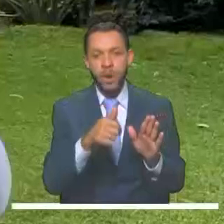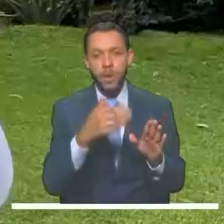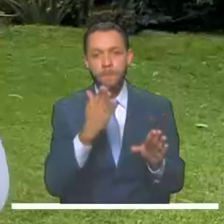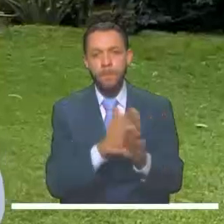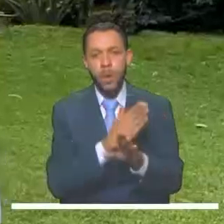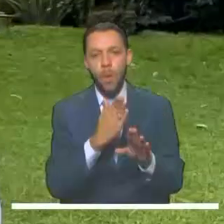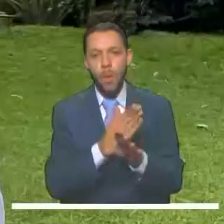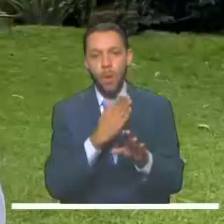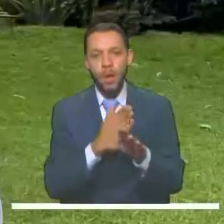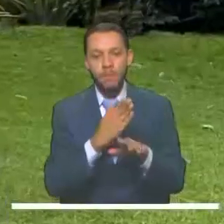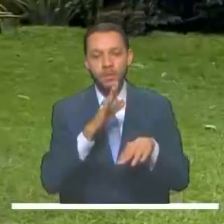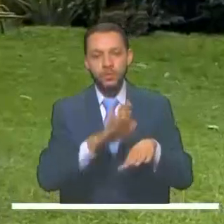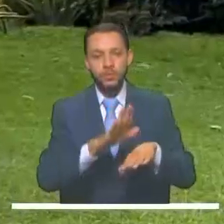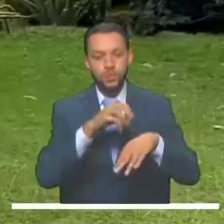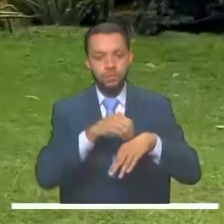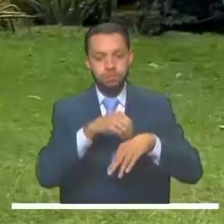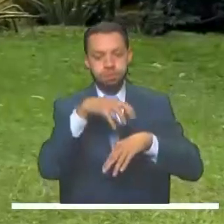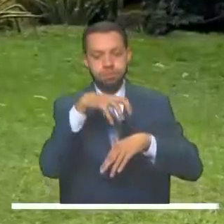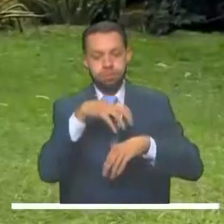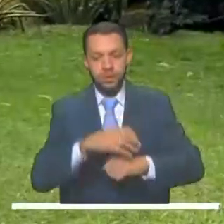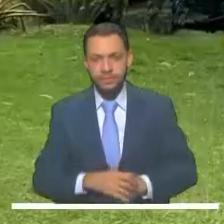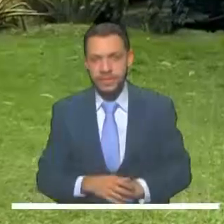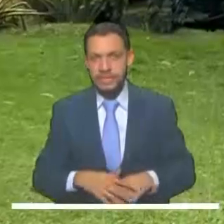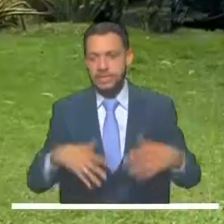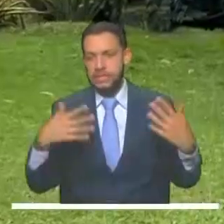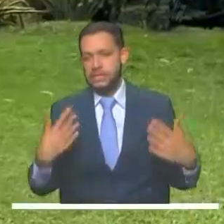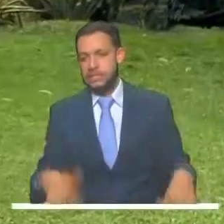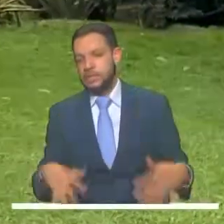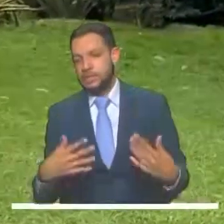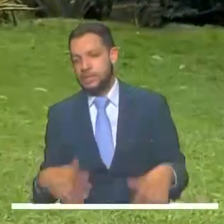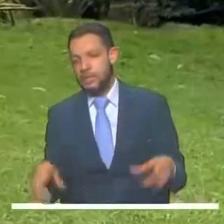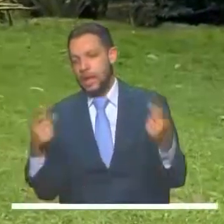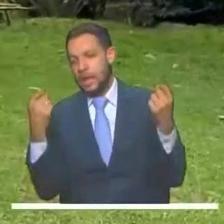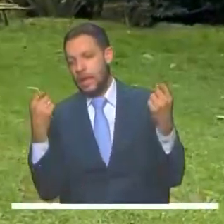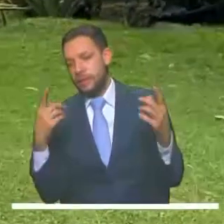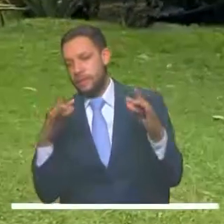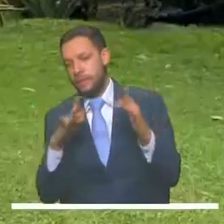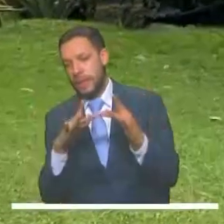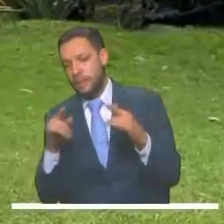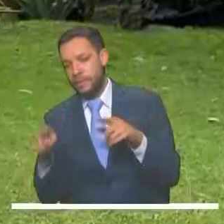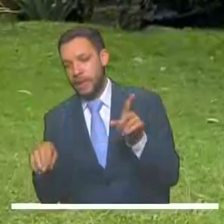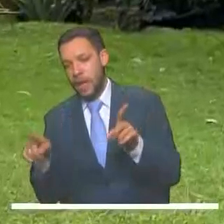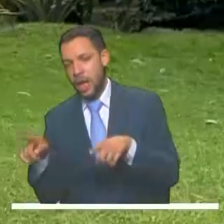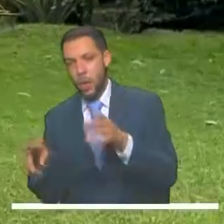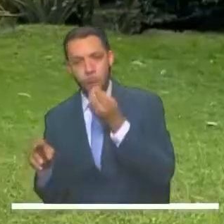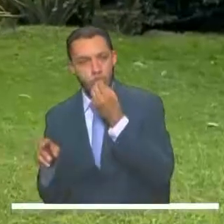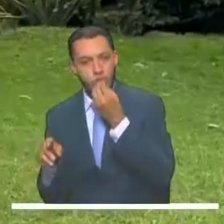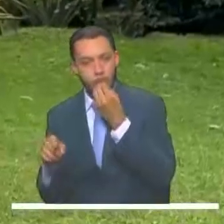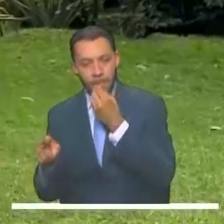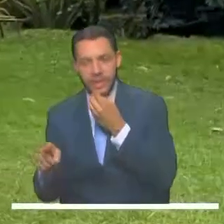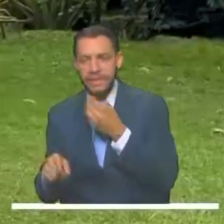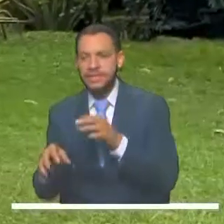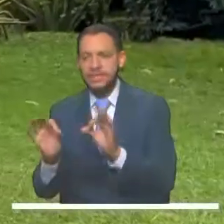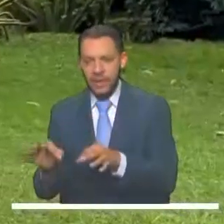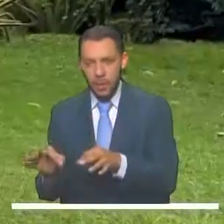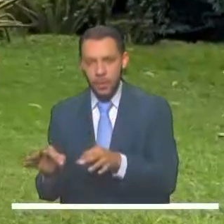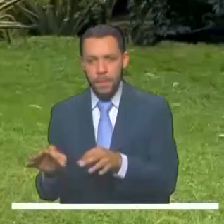y ahí es donde tenemos que entender que hay alimentos que son pro inflamatorios